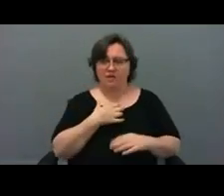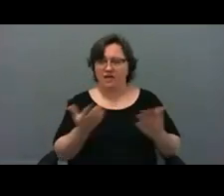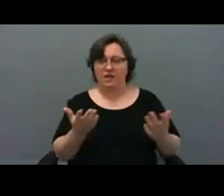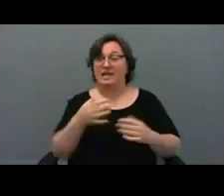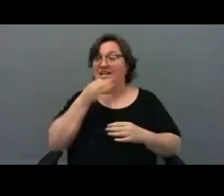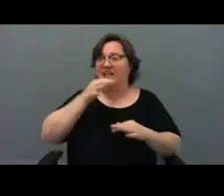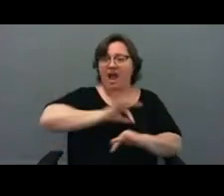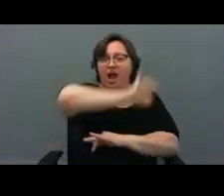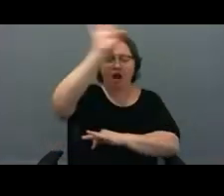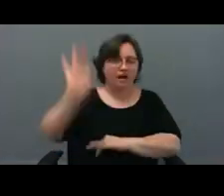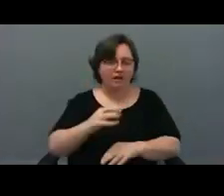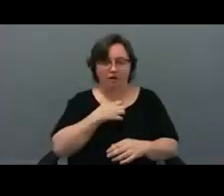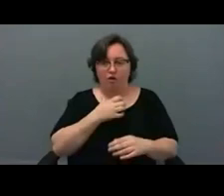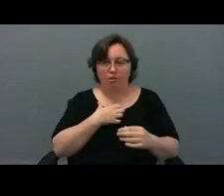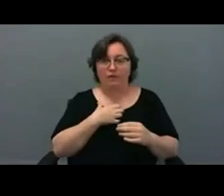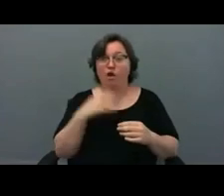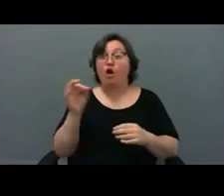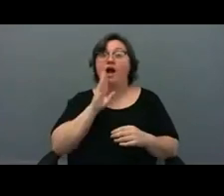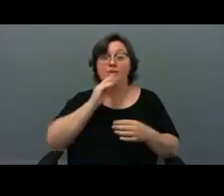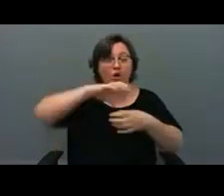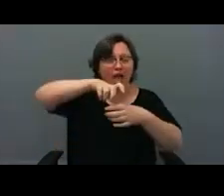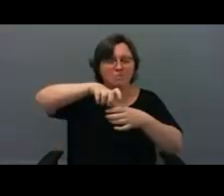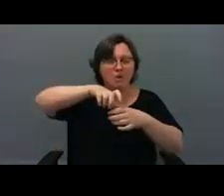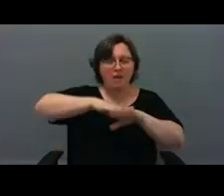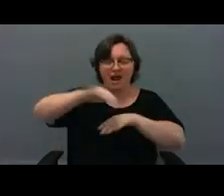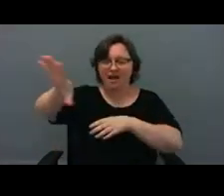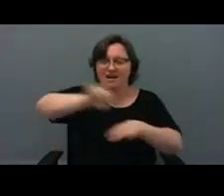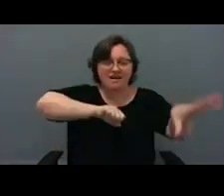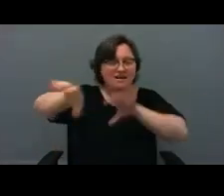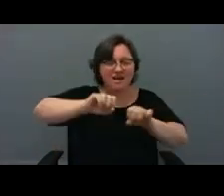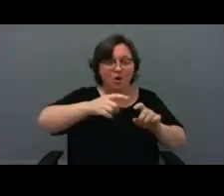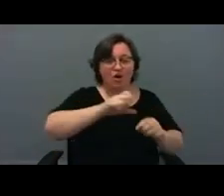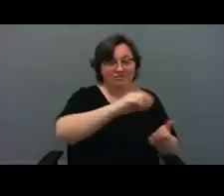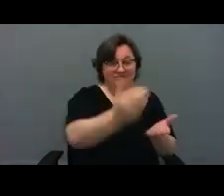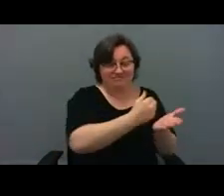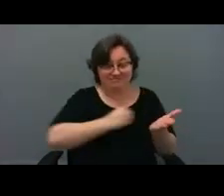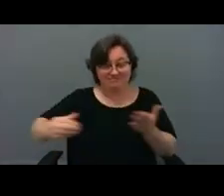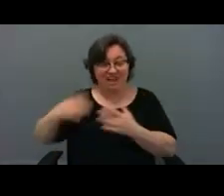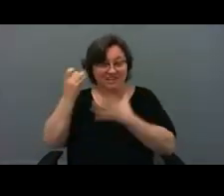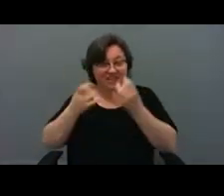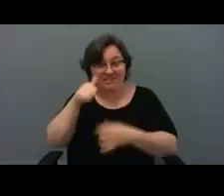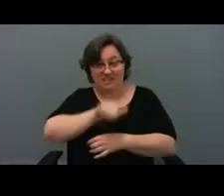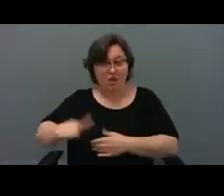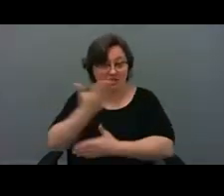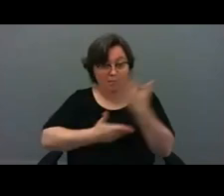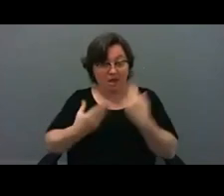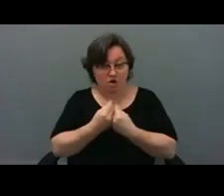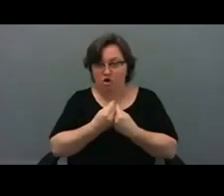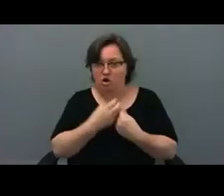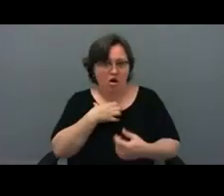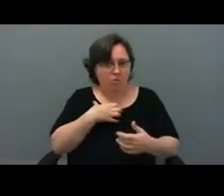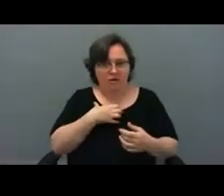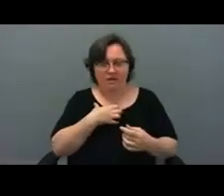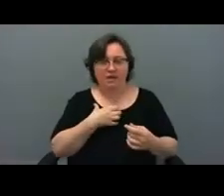las tardes, no podría recoger esos tapones para ayudar a otras personas con discapacidad, no podría,